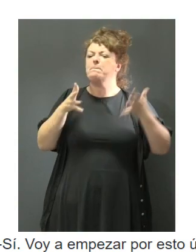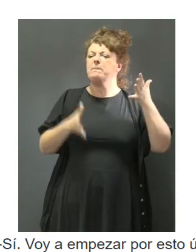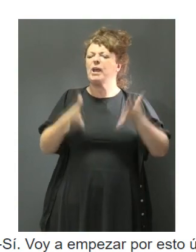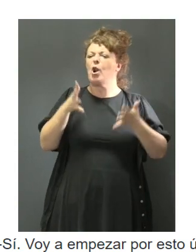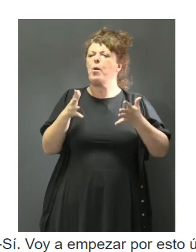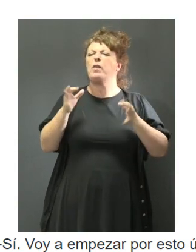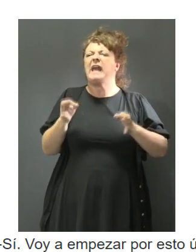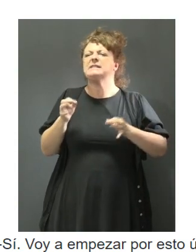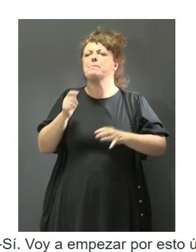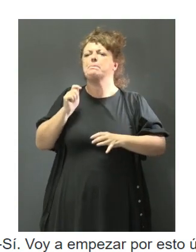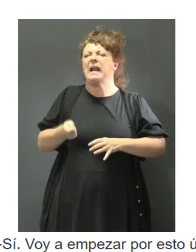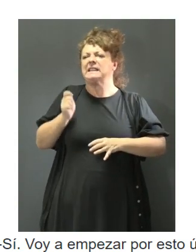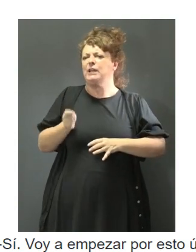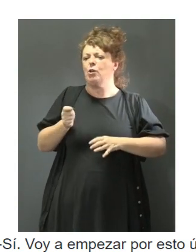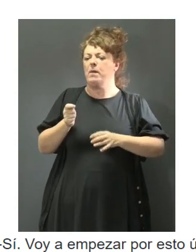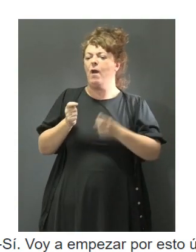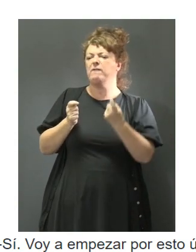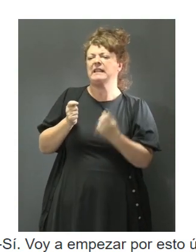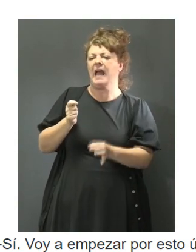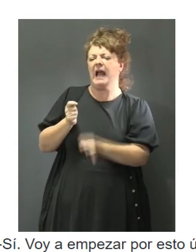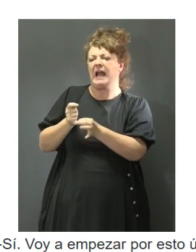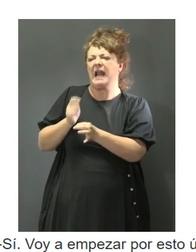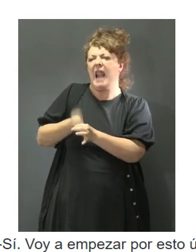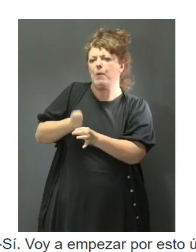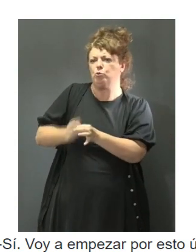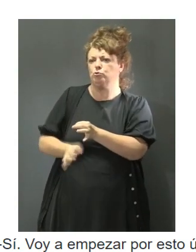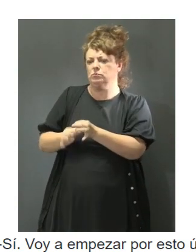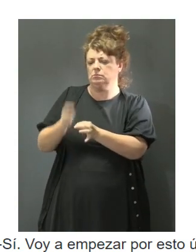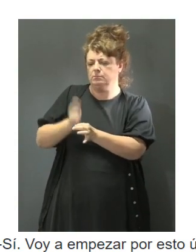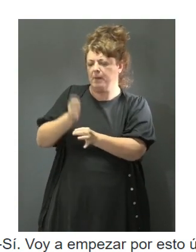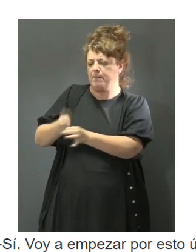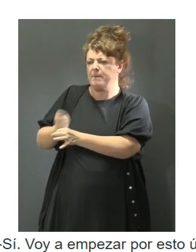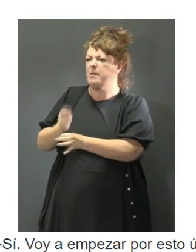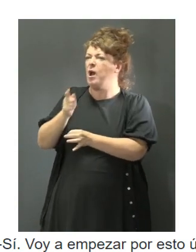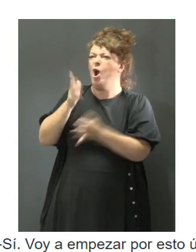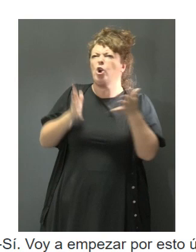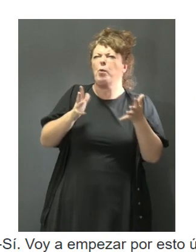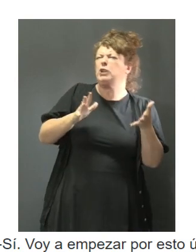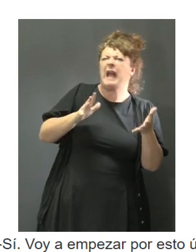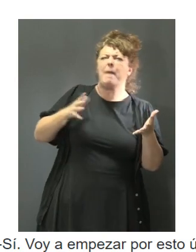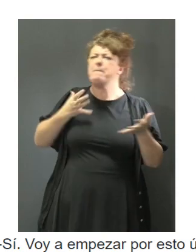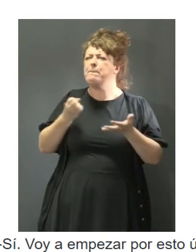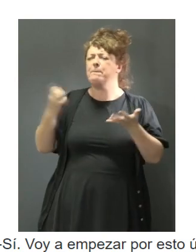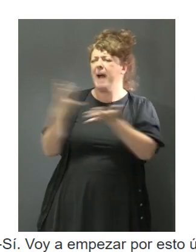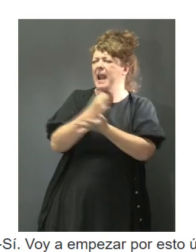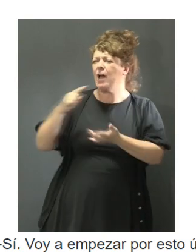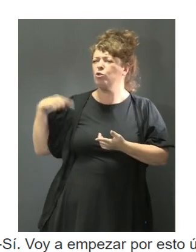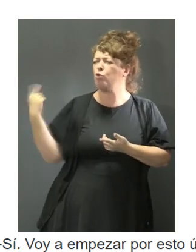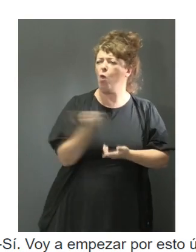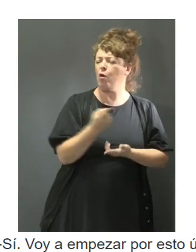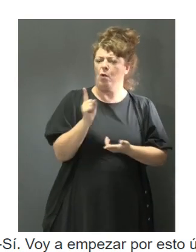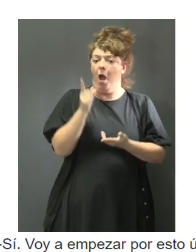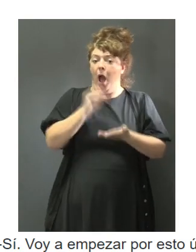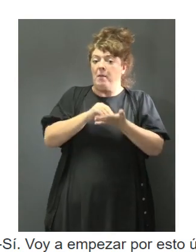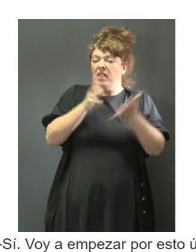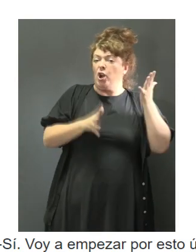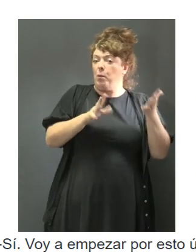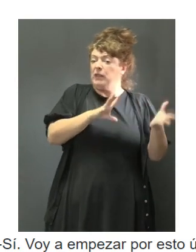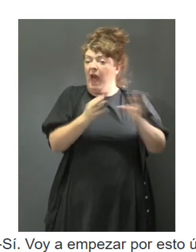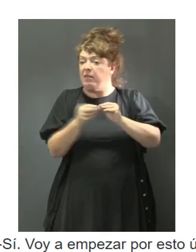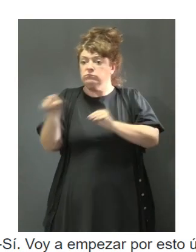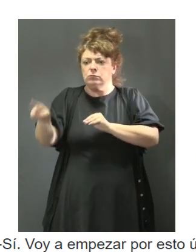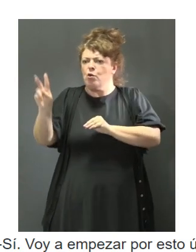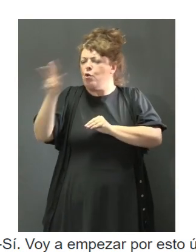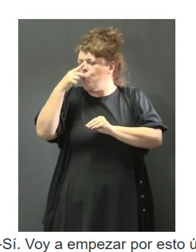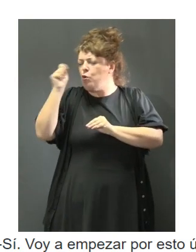martillo, entonces todos son clavos. Entonces queremos aplicar robótica a todo. Y no puede ser así. Hay muchas cosas que no tienen sentido aplicar la robótica. Entonces, no